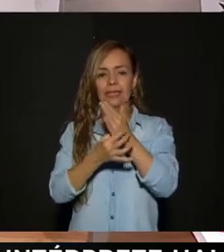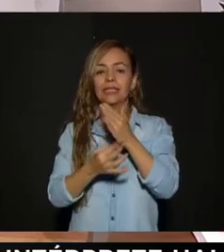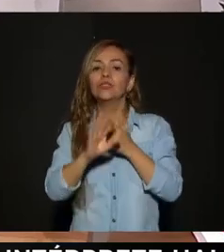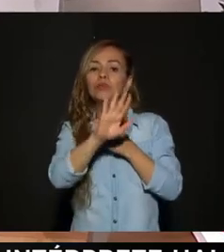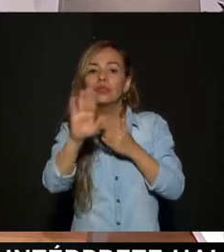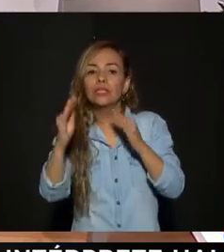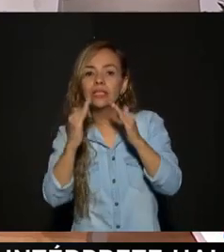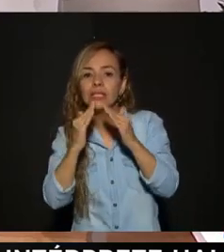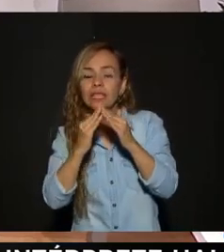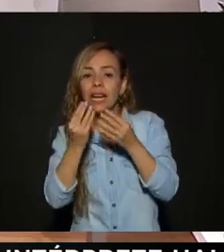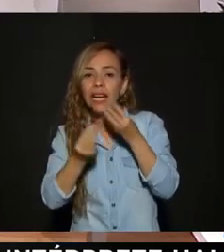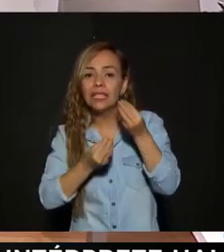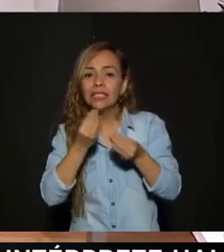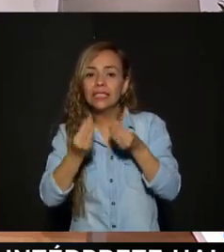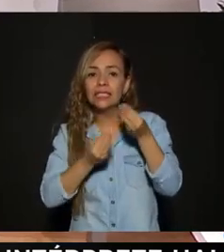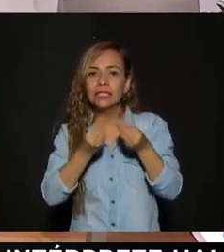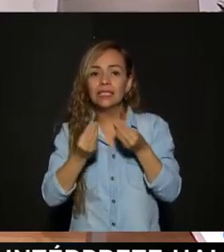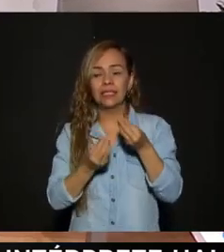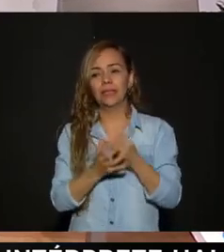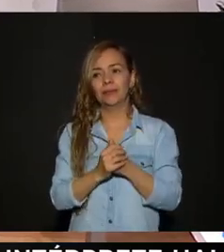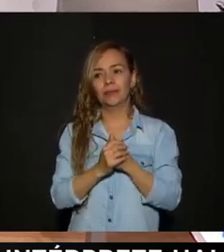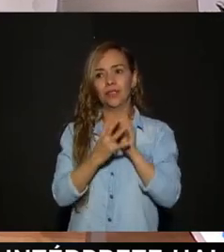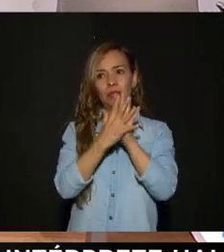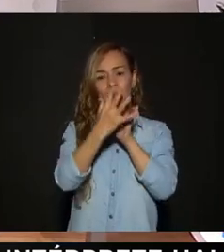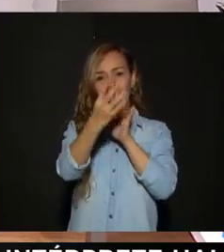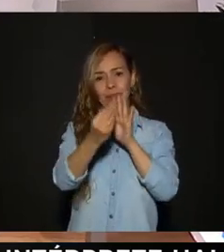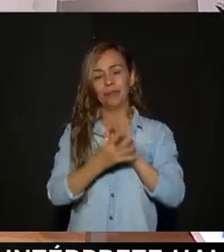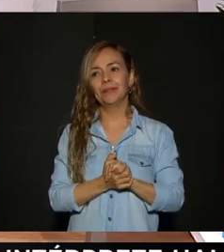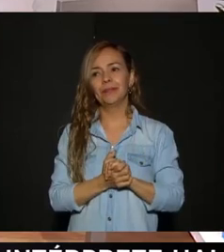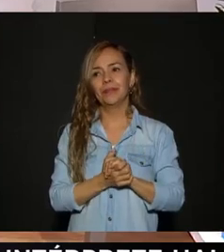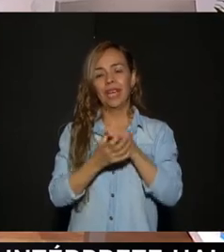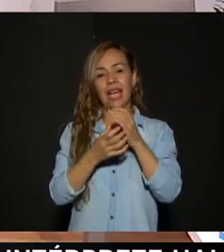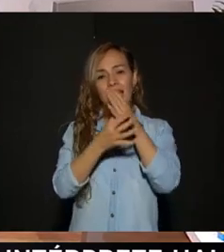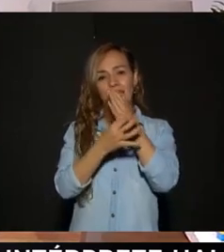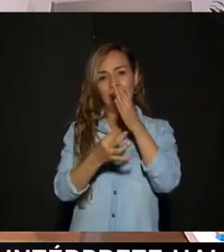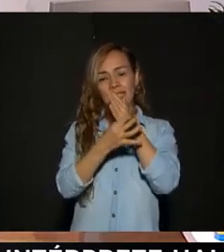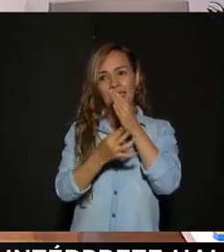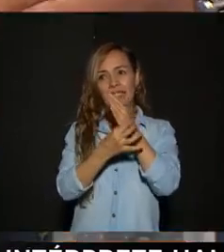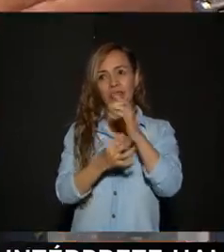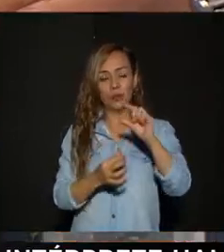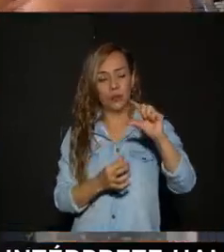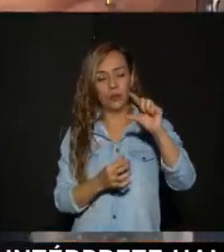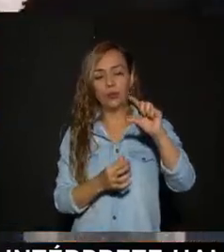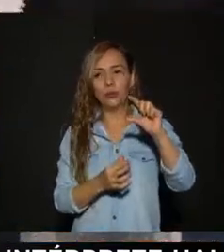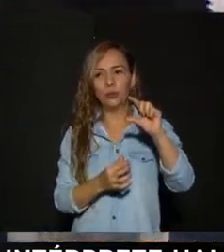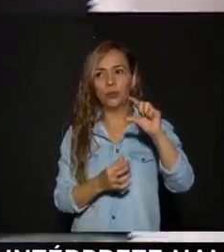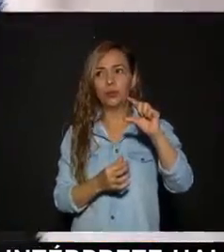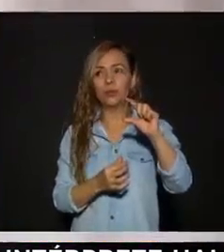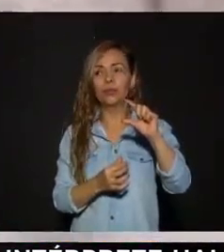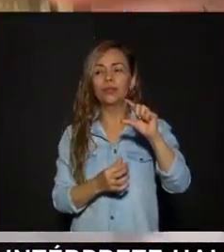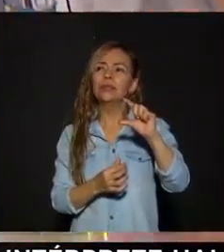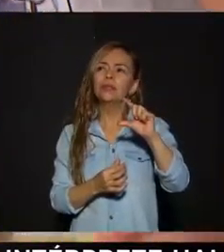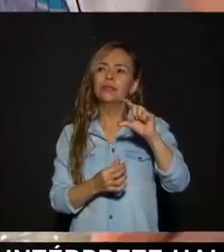muy pendiente, que ya vamos a empezar. El aceite, este tarrito de aceite. ¿Cuánto de aceite?